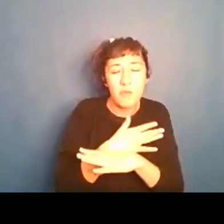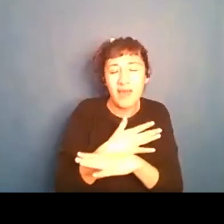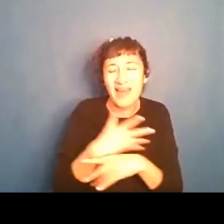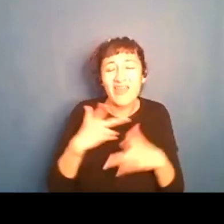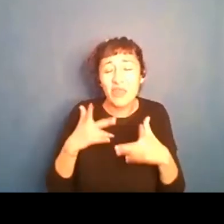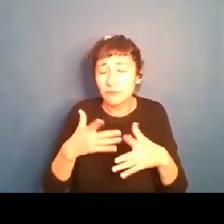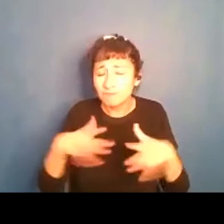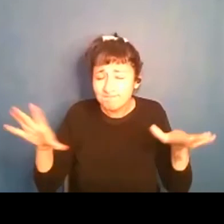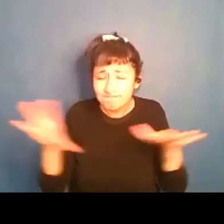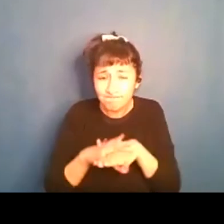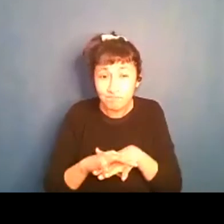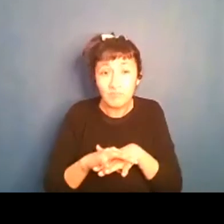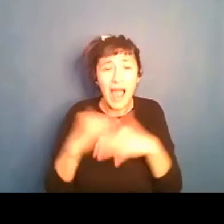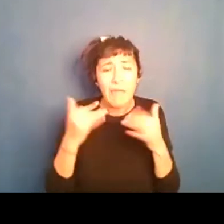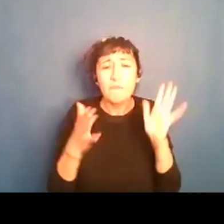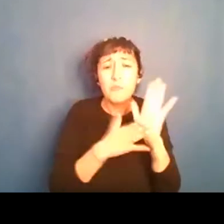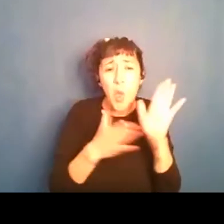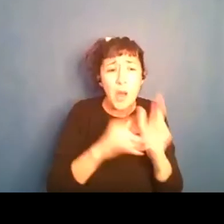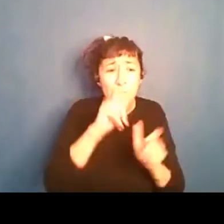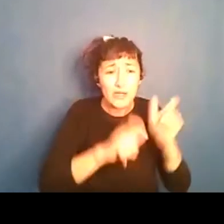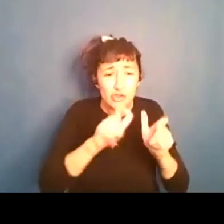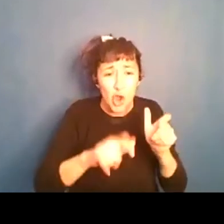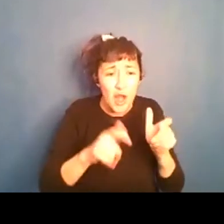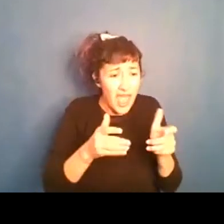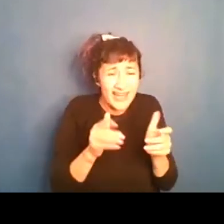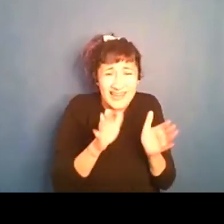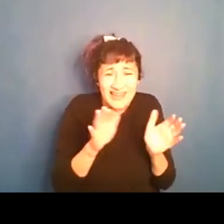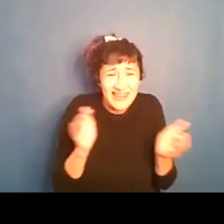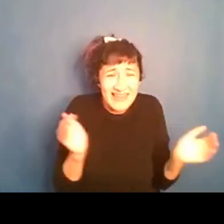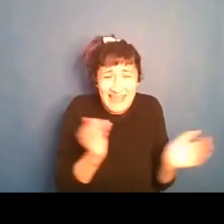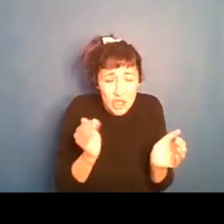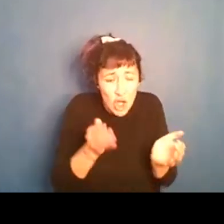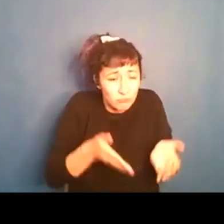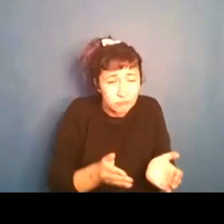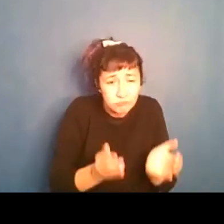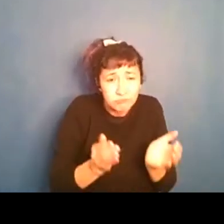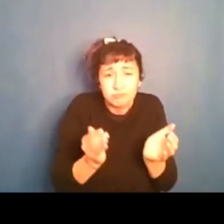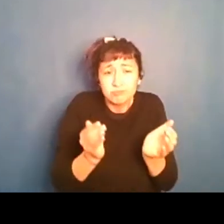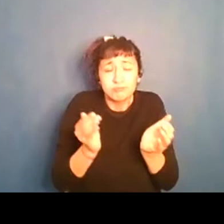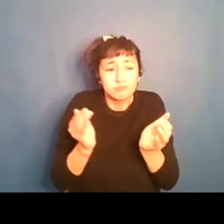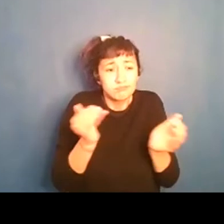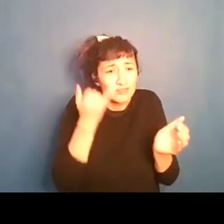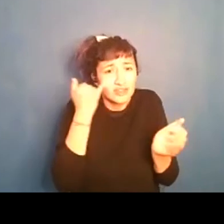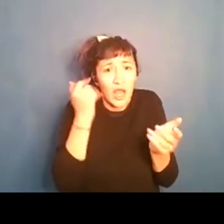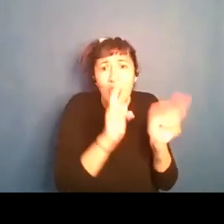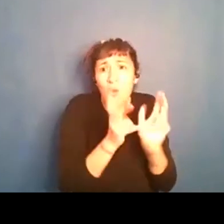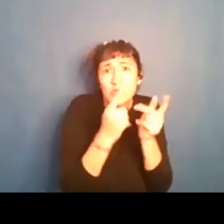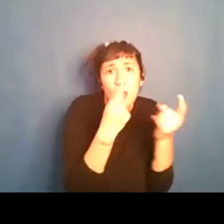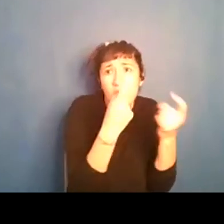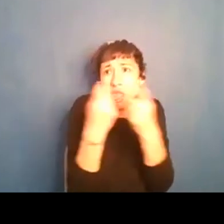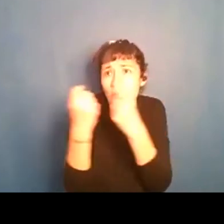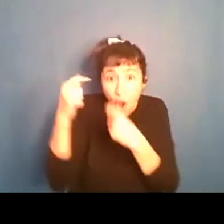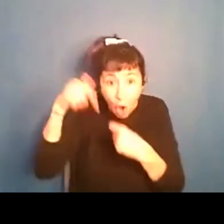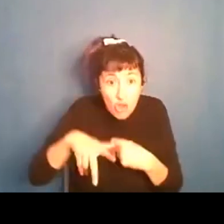niños y niñas sordos con lengua de señas que adquirieron de momento cero, que hoy por hoy tienen 2 o 3 años